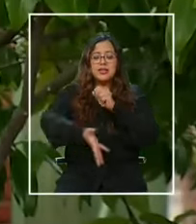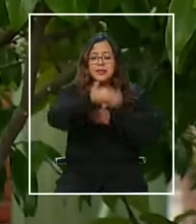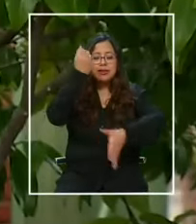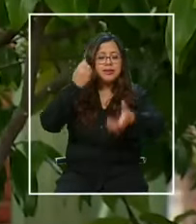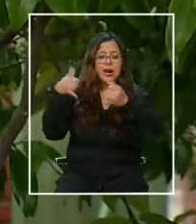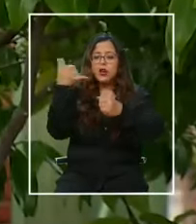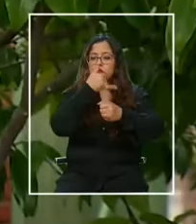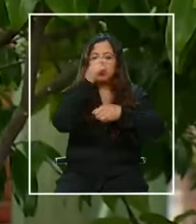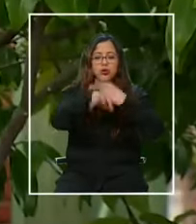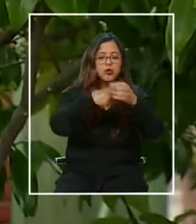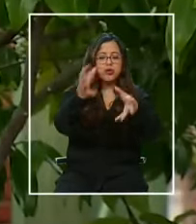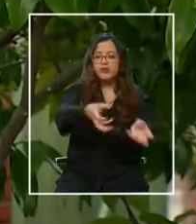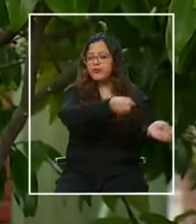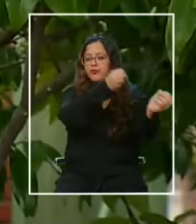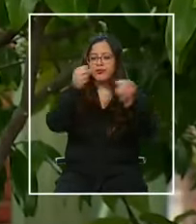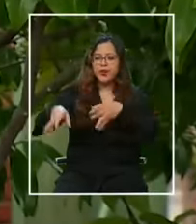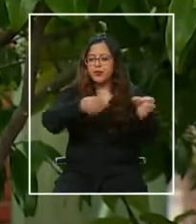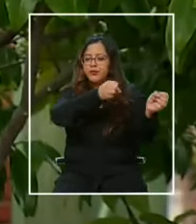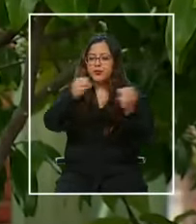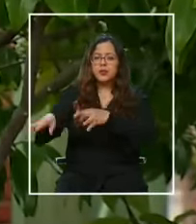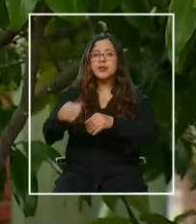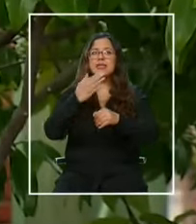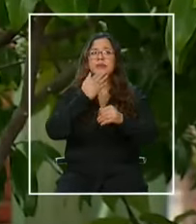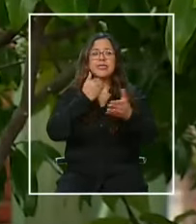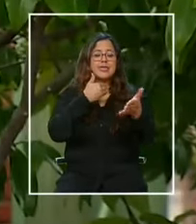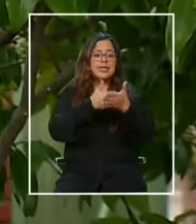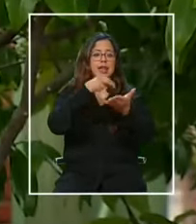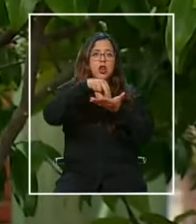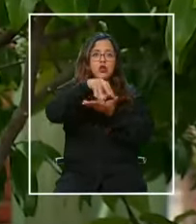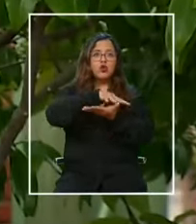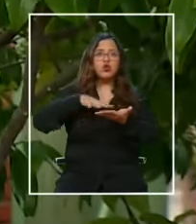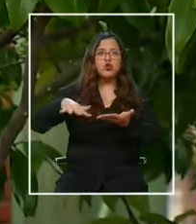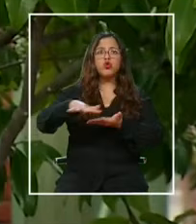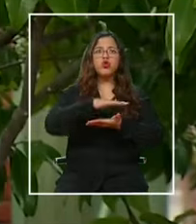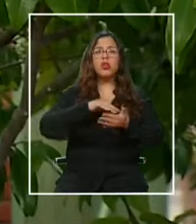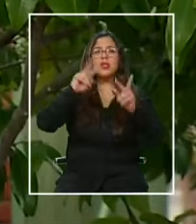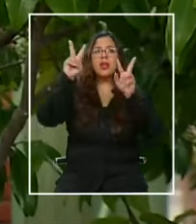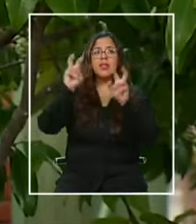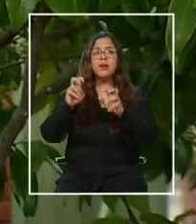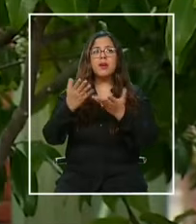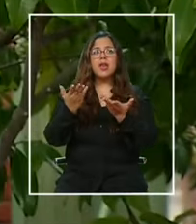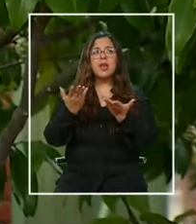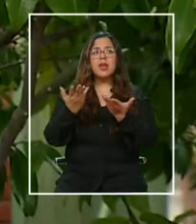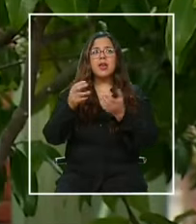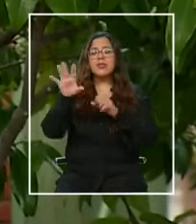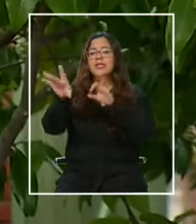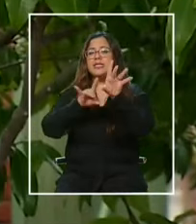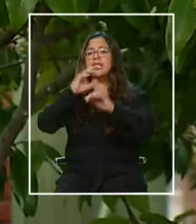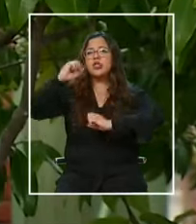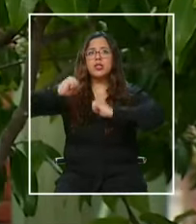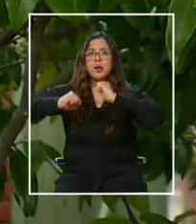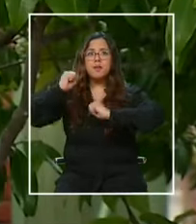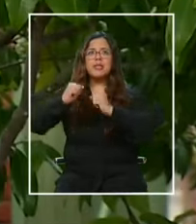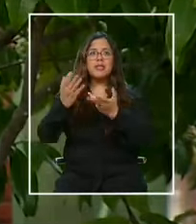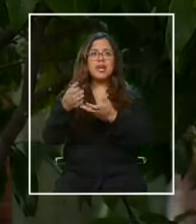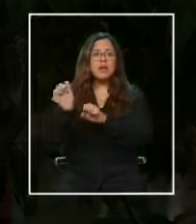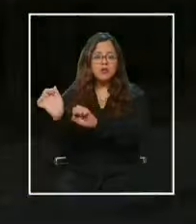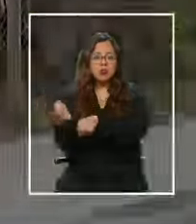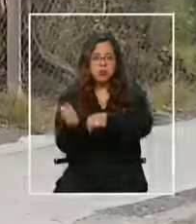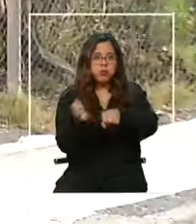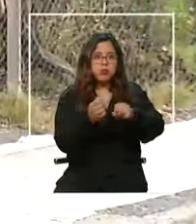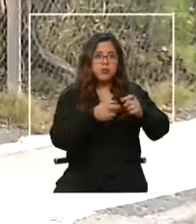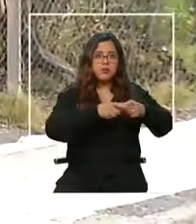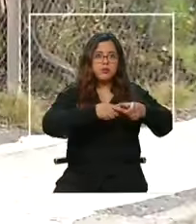canales, más en el sector urbano, la licitación para limpieza de canales que pasan por dentro de la